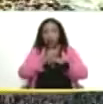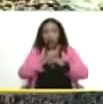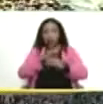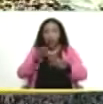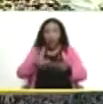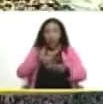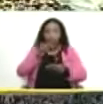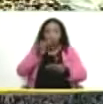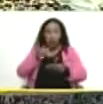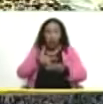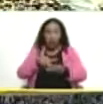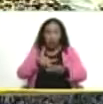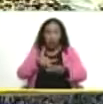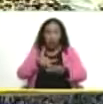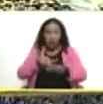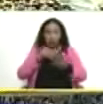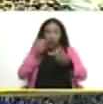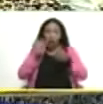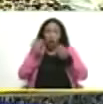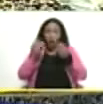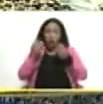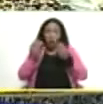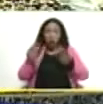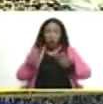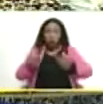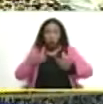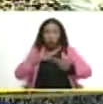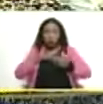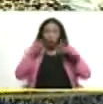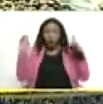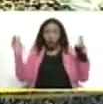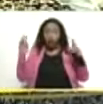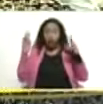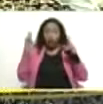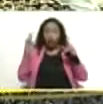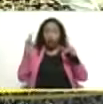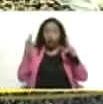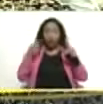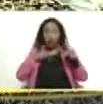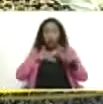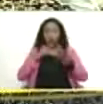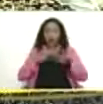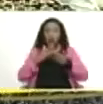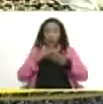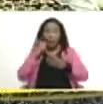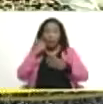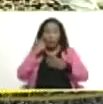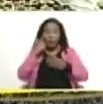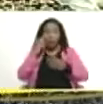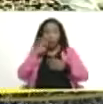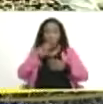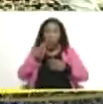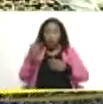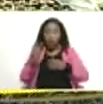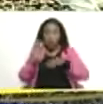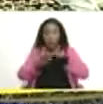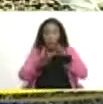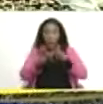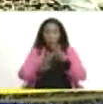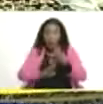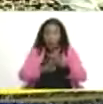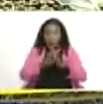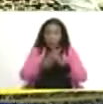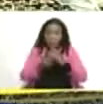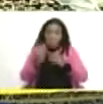nacional, y cómo nos ha dado la victoria. Ir dos, tres pasos adelante, nos ha dado la victoria de la